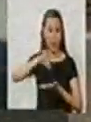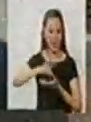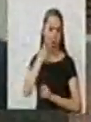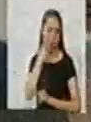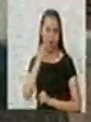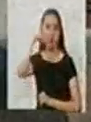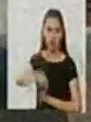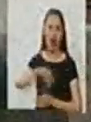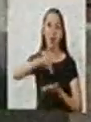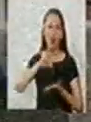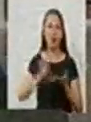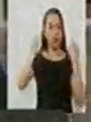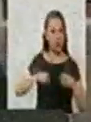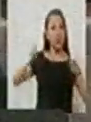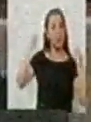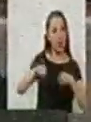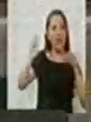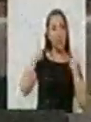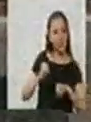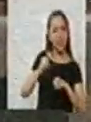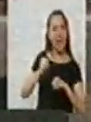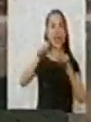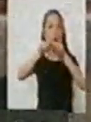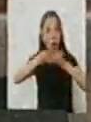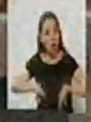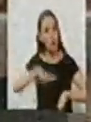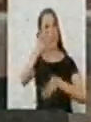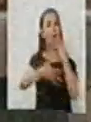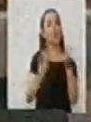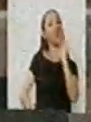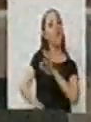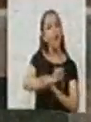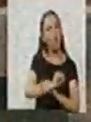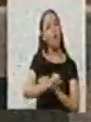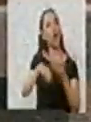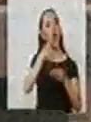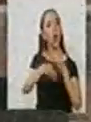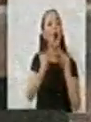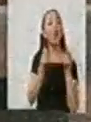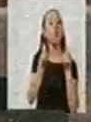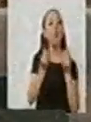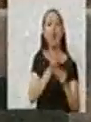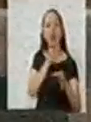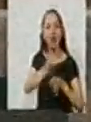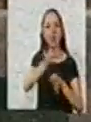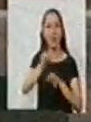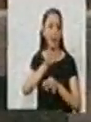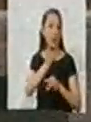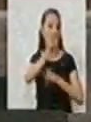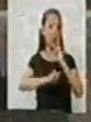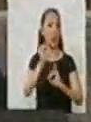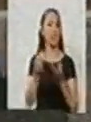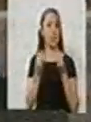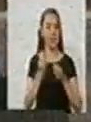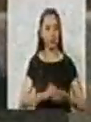iniciando, para que siga luchando por su sueño, para que siga entrenando, para que siga haciendo el sacrificio de ser un jugador? Yo creo que más que